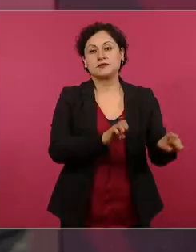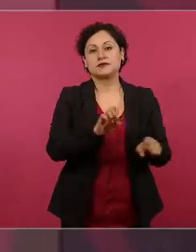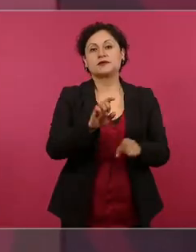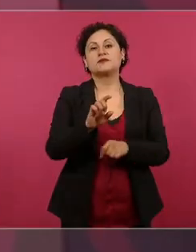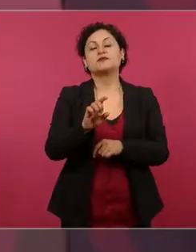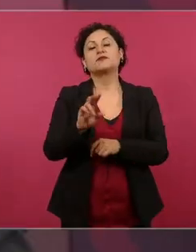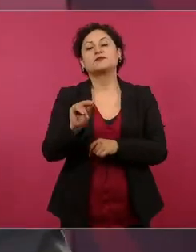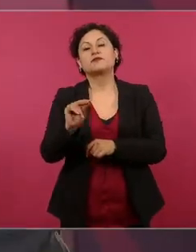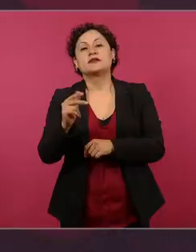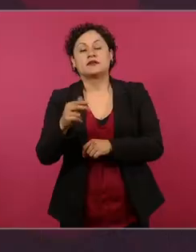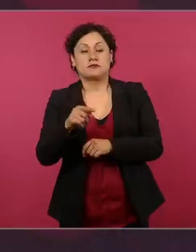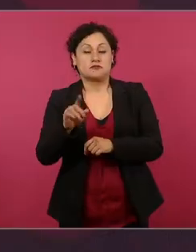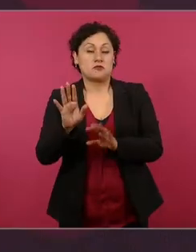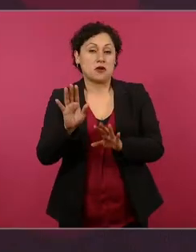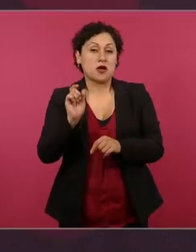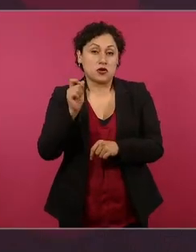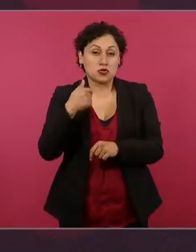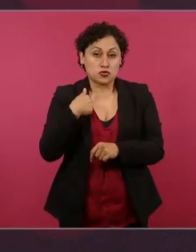funcionario,